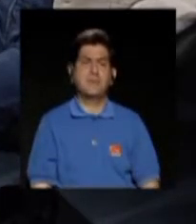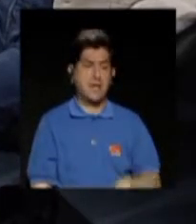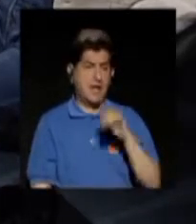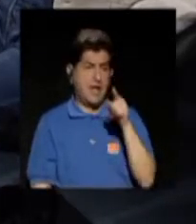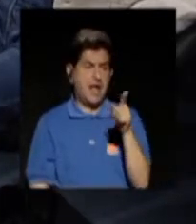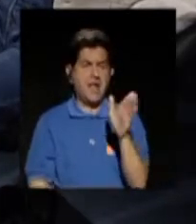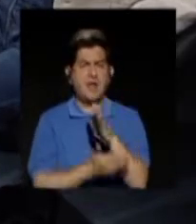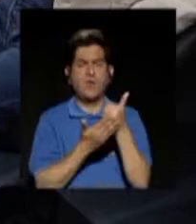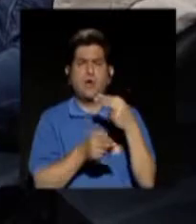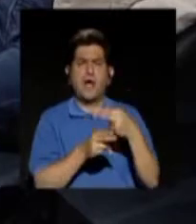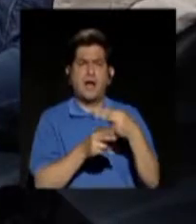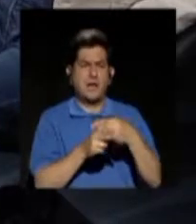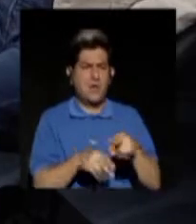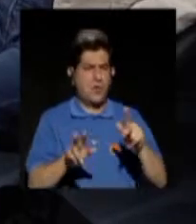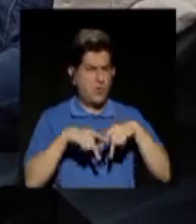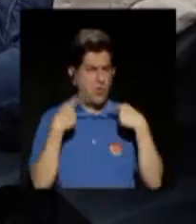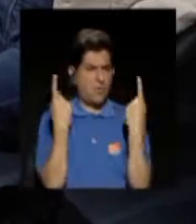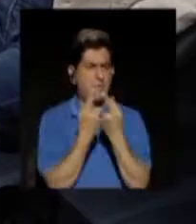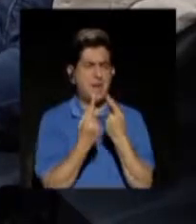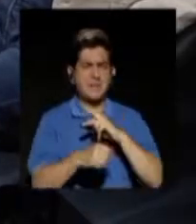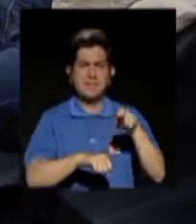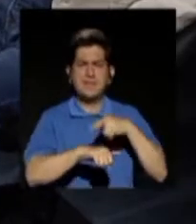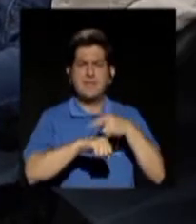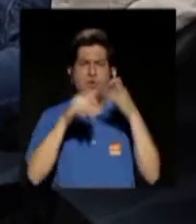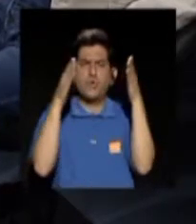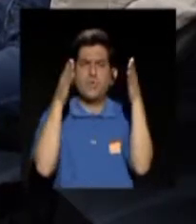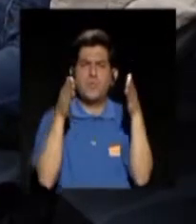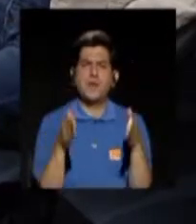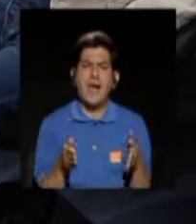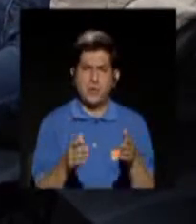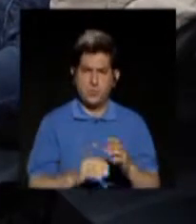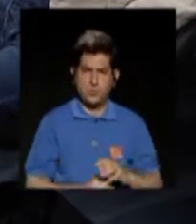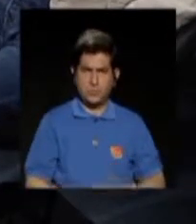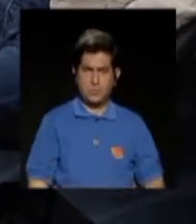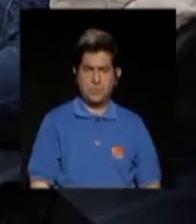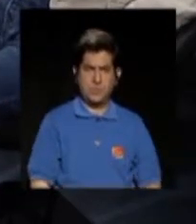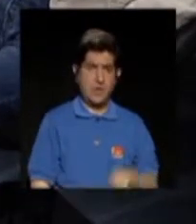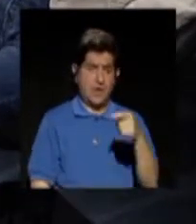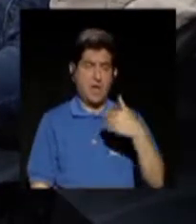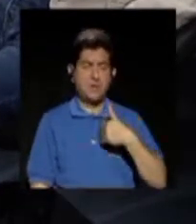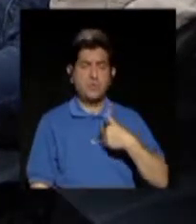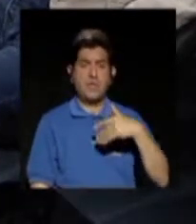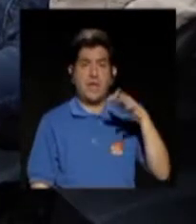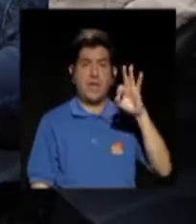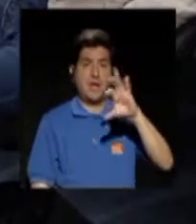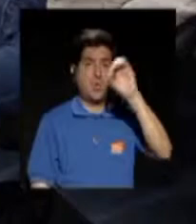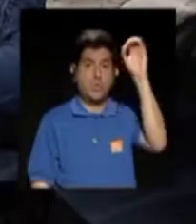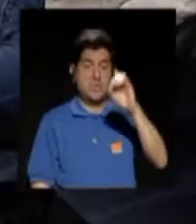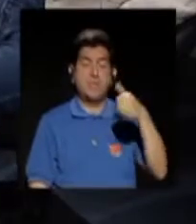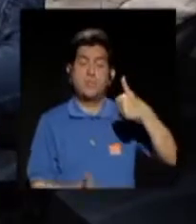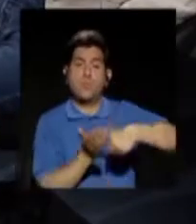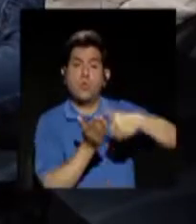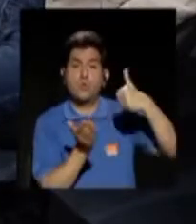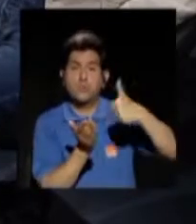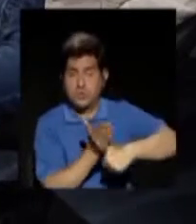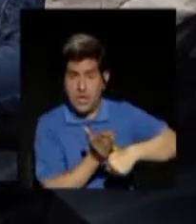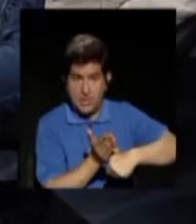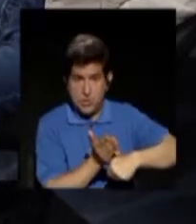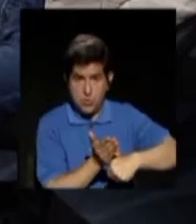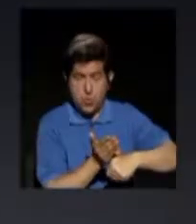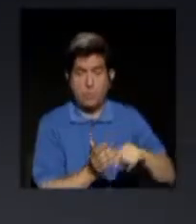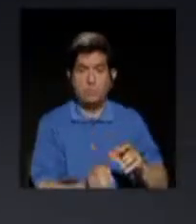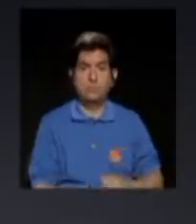con algo que se llamaba como el Partido Republicano, tuvo como el 90% de los votos, cosa que